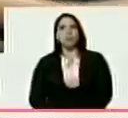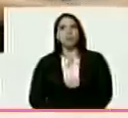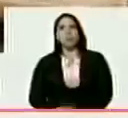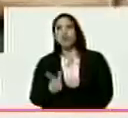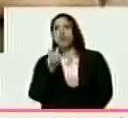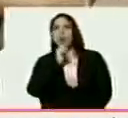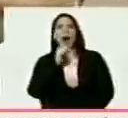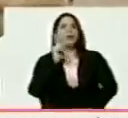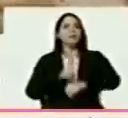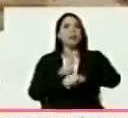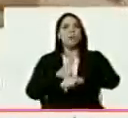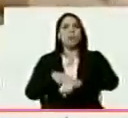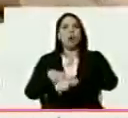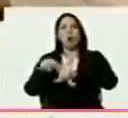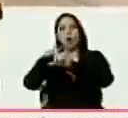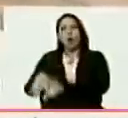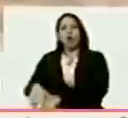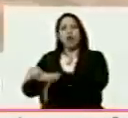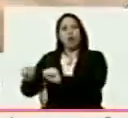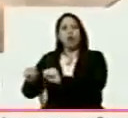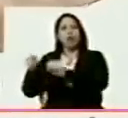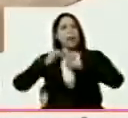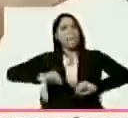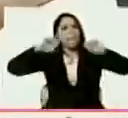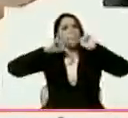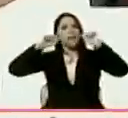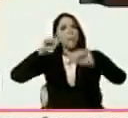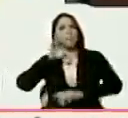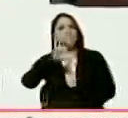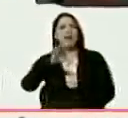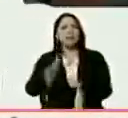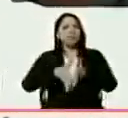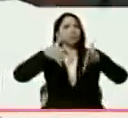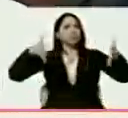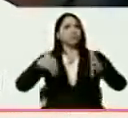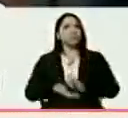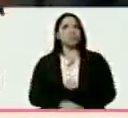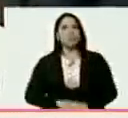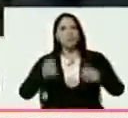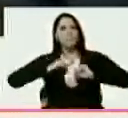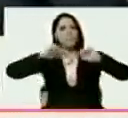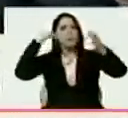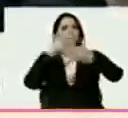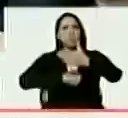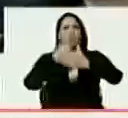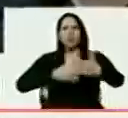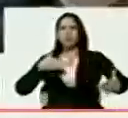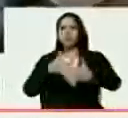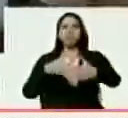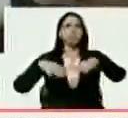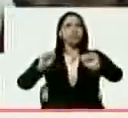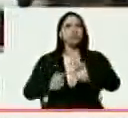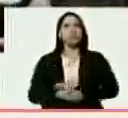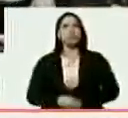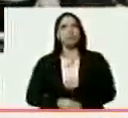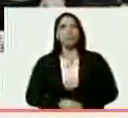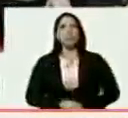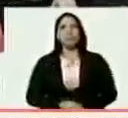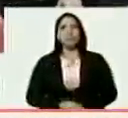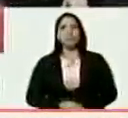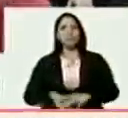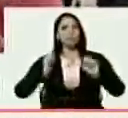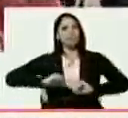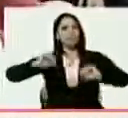colonia. ¡Que viva la patria grande! ¡Que viva la lucha antiimperialista! ¡Que